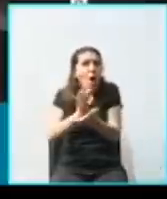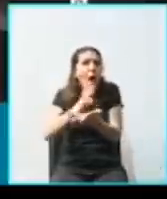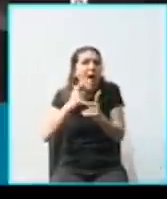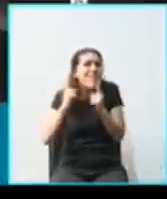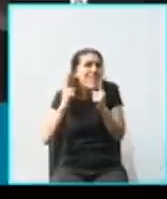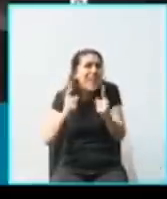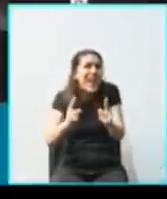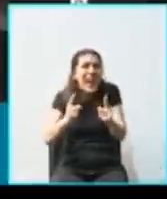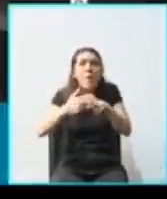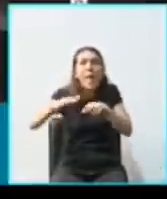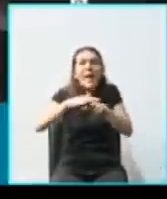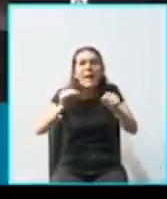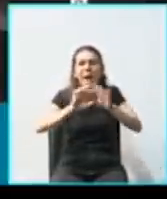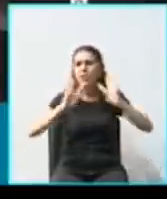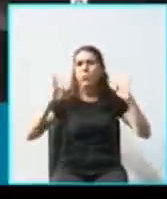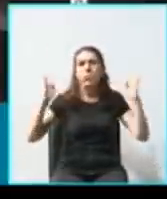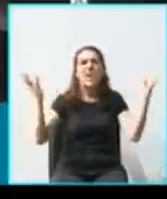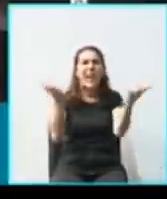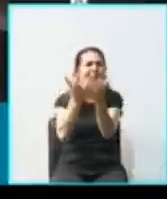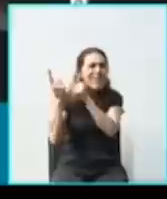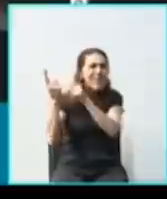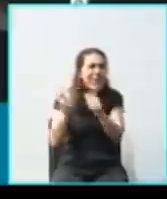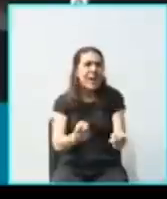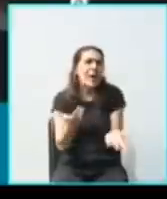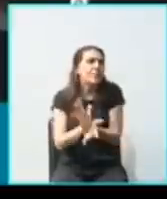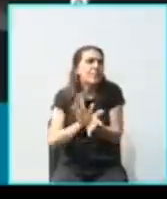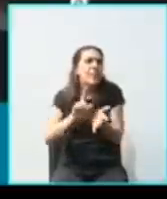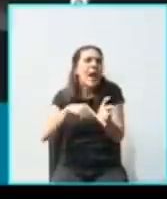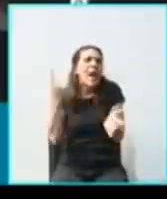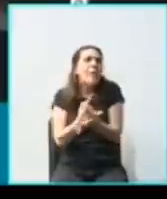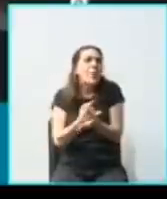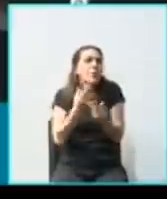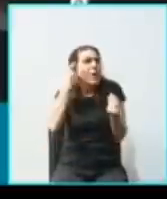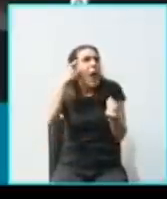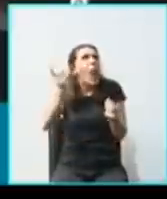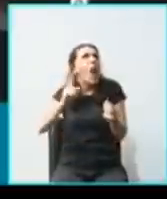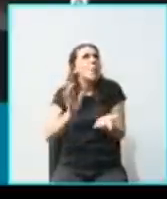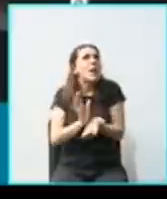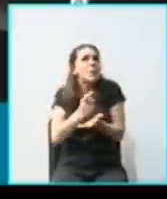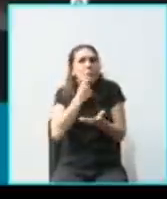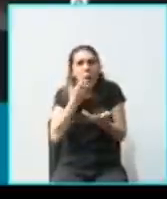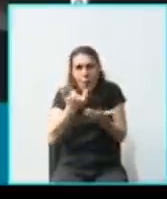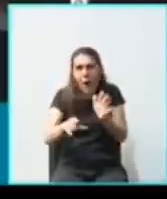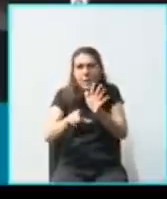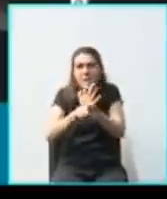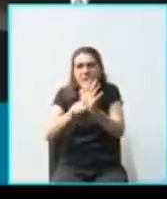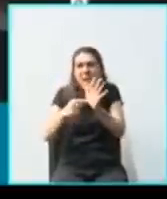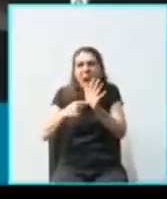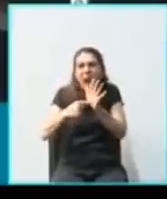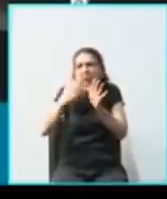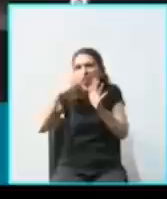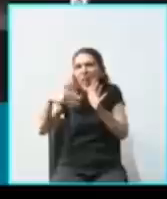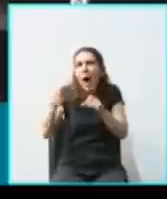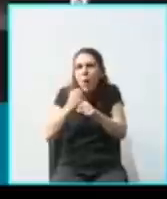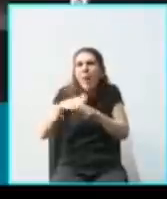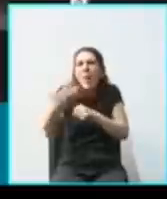en la Plaza de Mayo. Es imposible omitir la circunstancia de tratamiento de esta ley, porque mientras